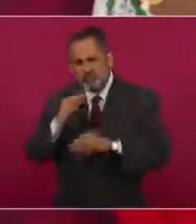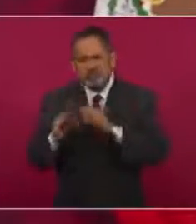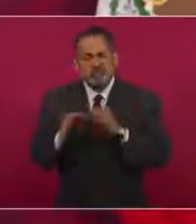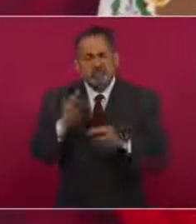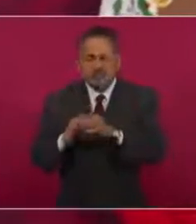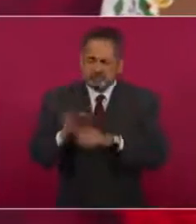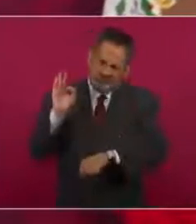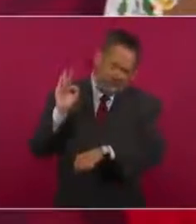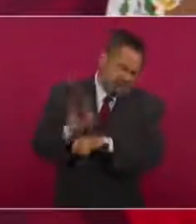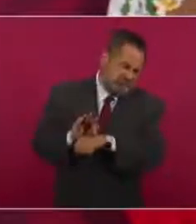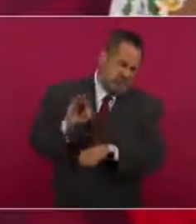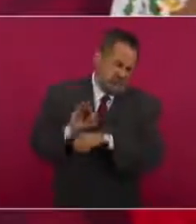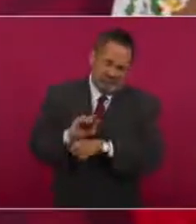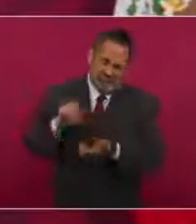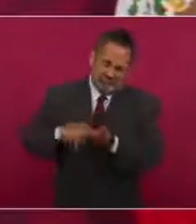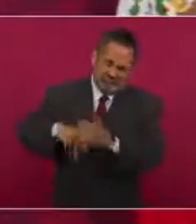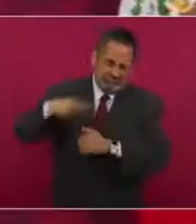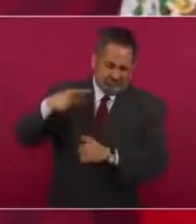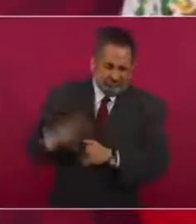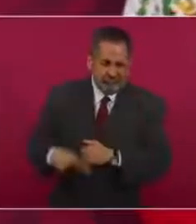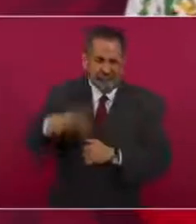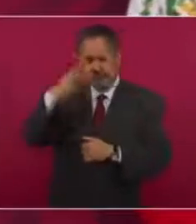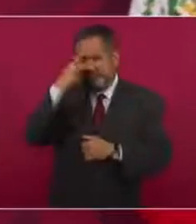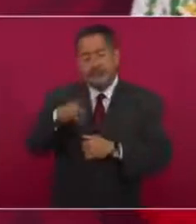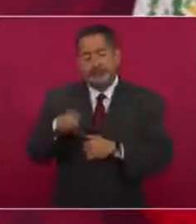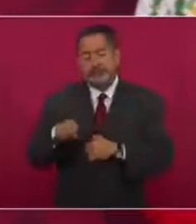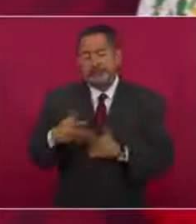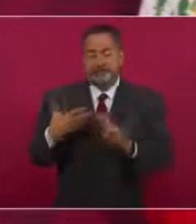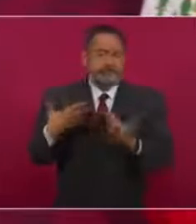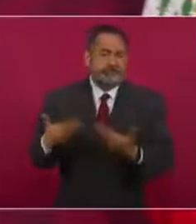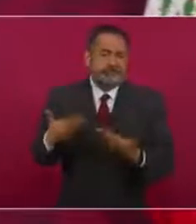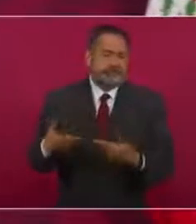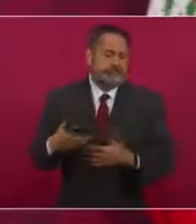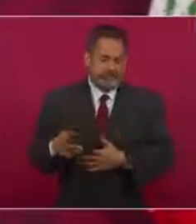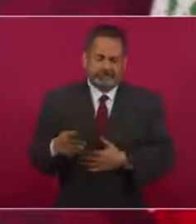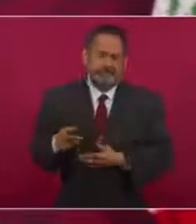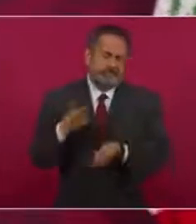en defensa de nuestro país,